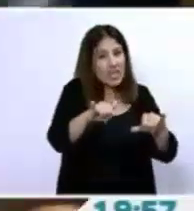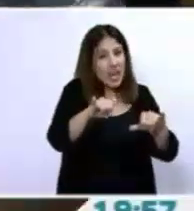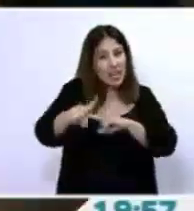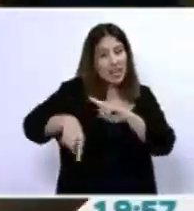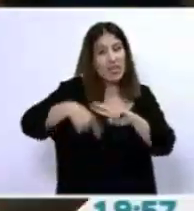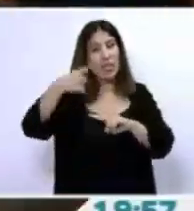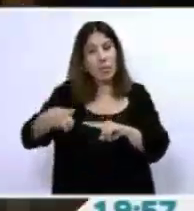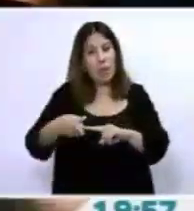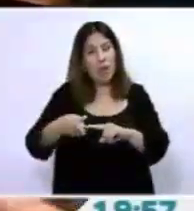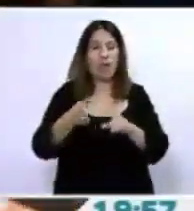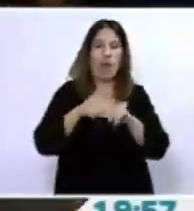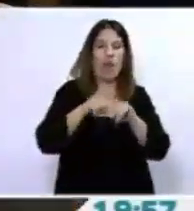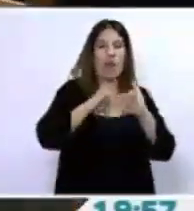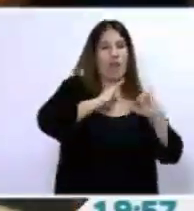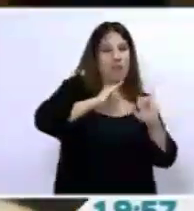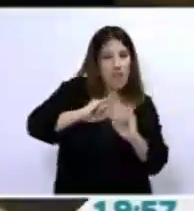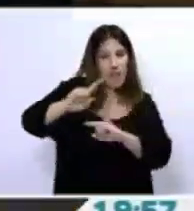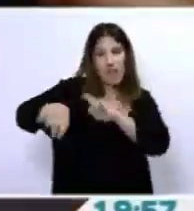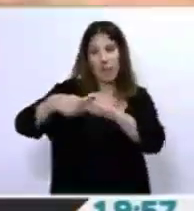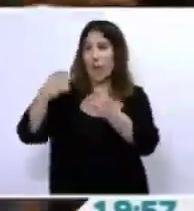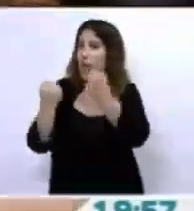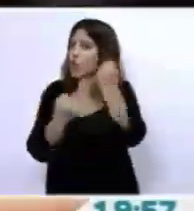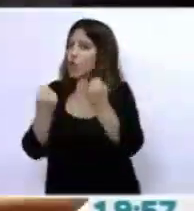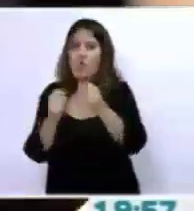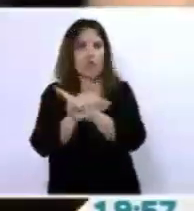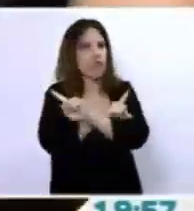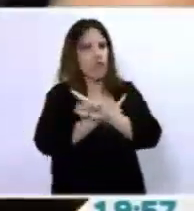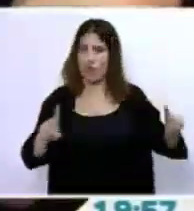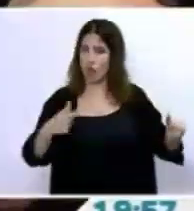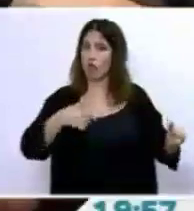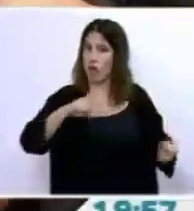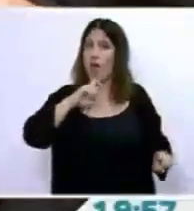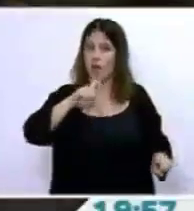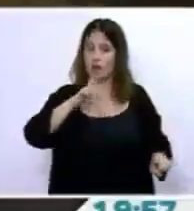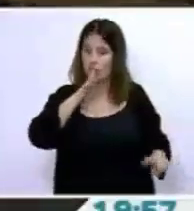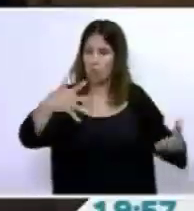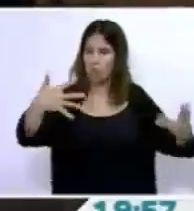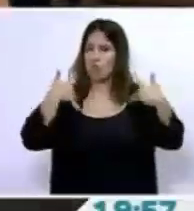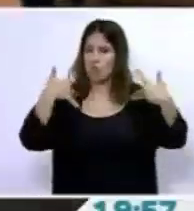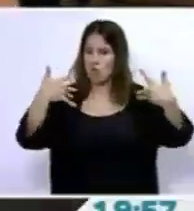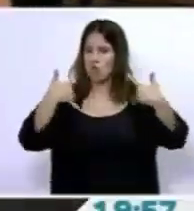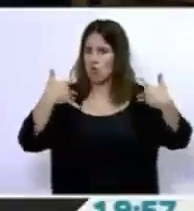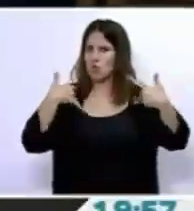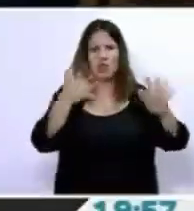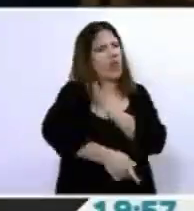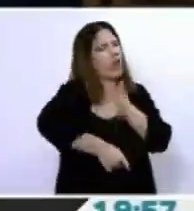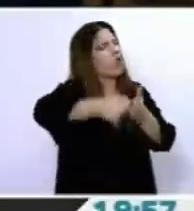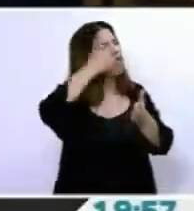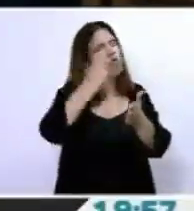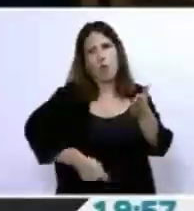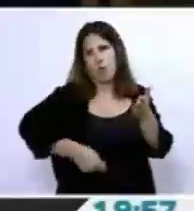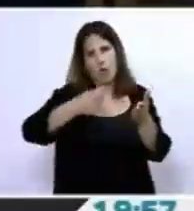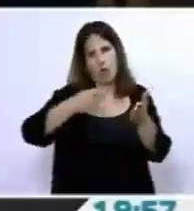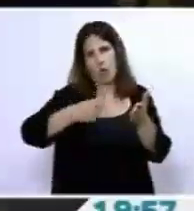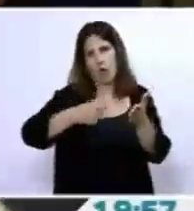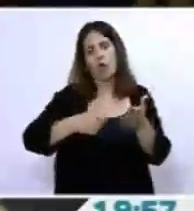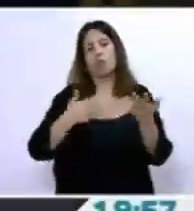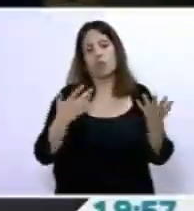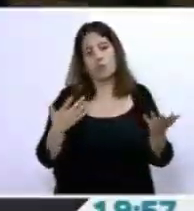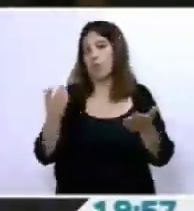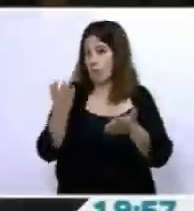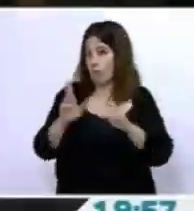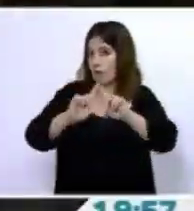Y lo dice Irene, que ha pasado por un trance muy doloroso durante todo el año. Ha sido muy duro. Pasando ella y toda la familia, una familia que se